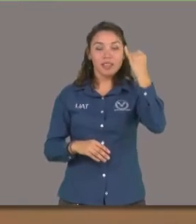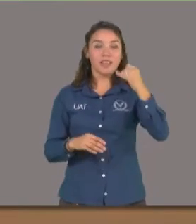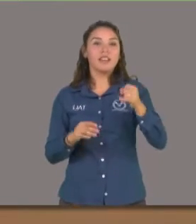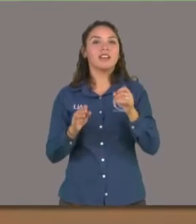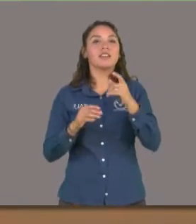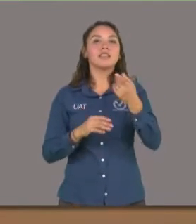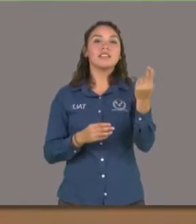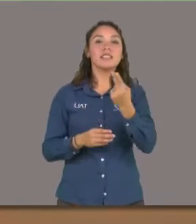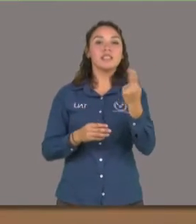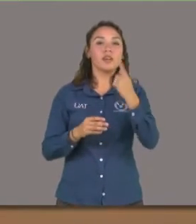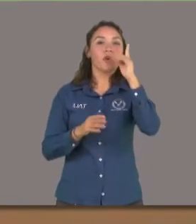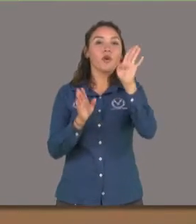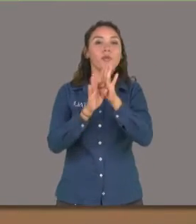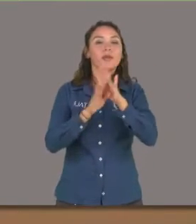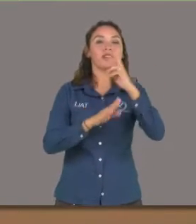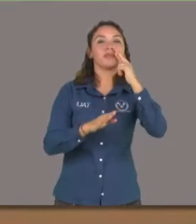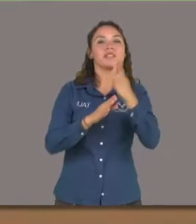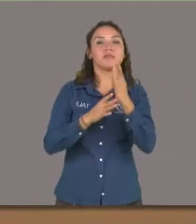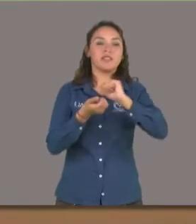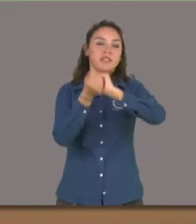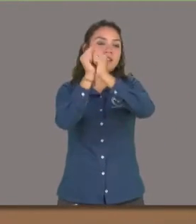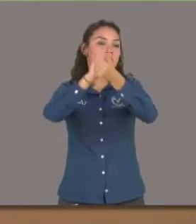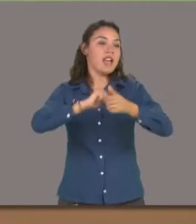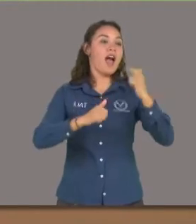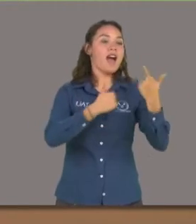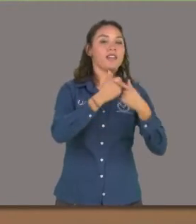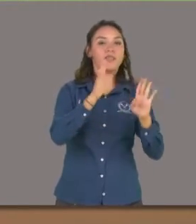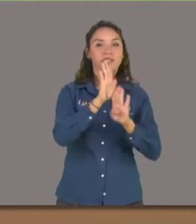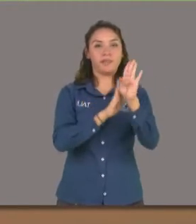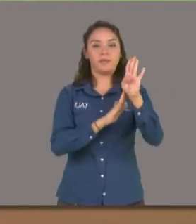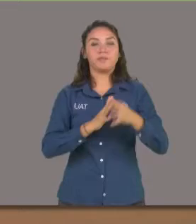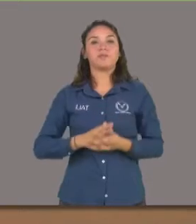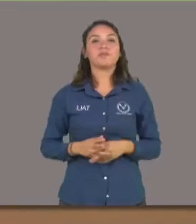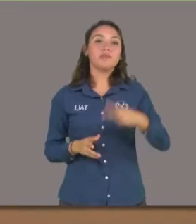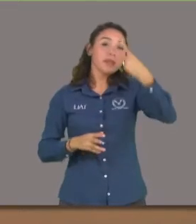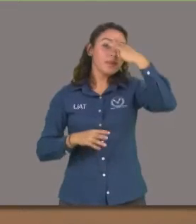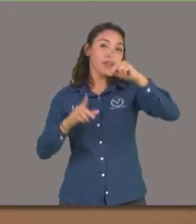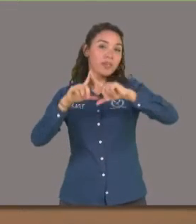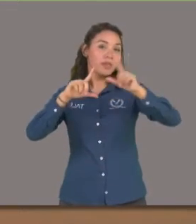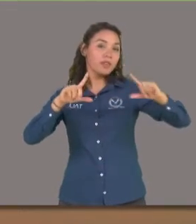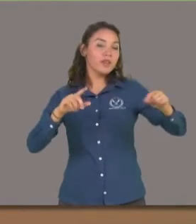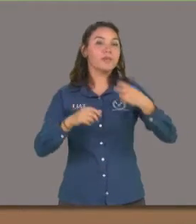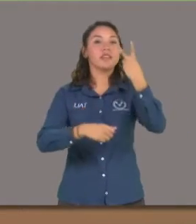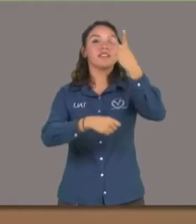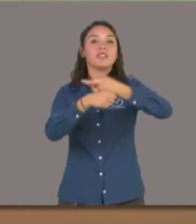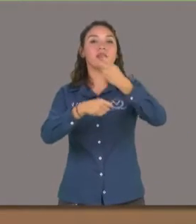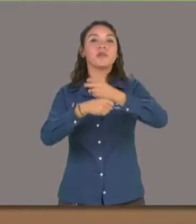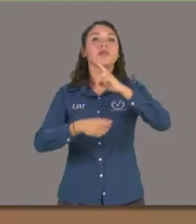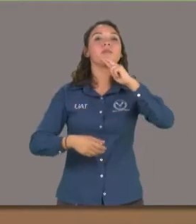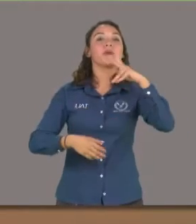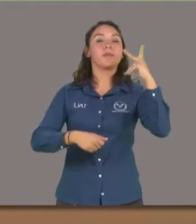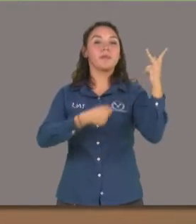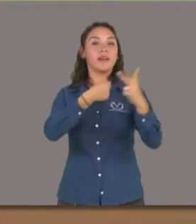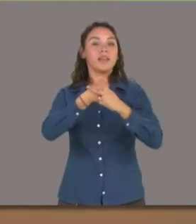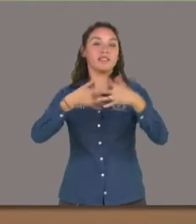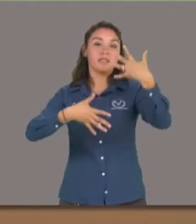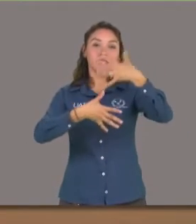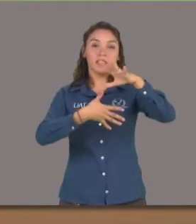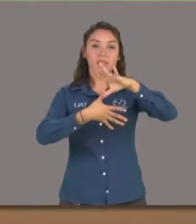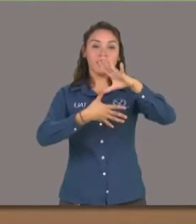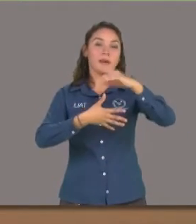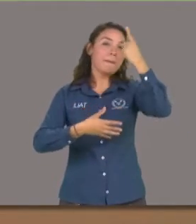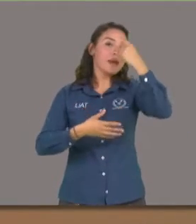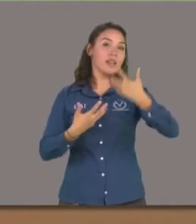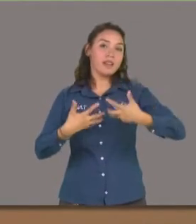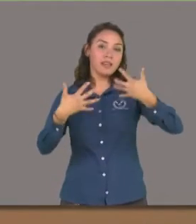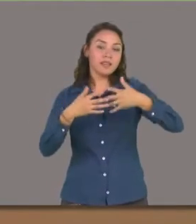importancia de cómo hacer un buen emprendimiento y cómo generar una verdadera idea que sea capaz